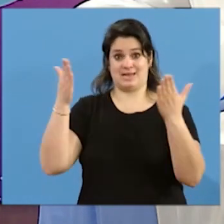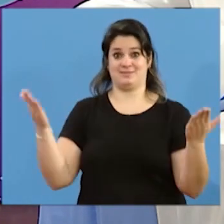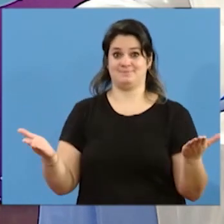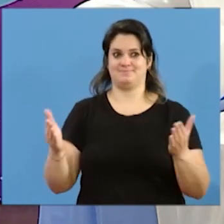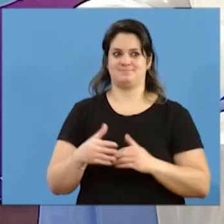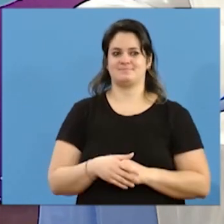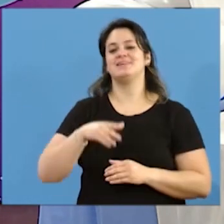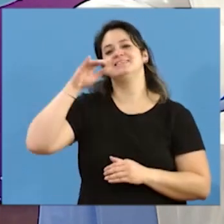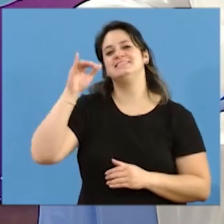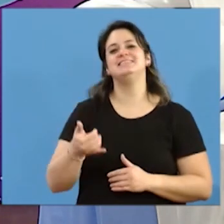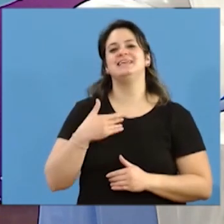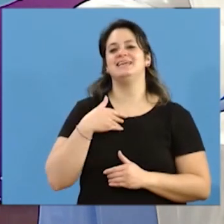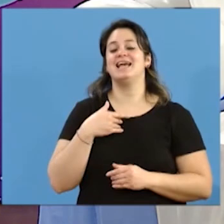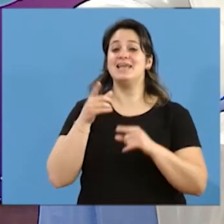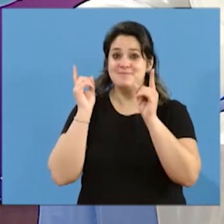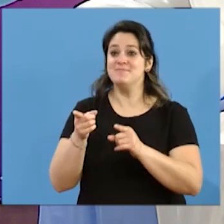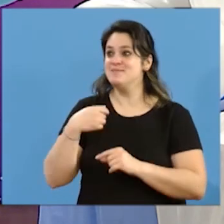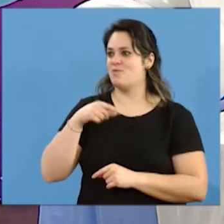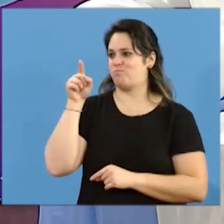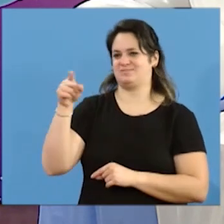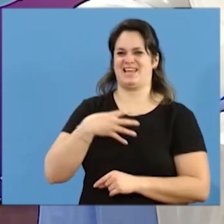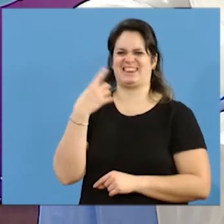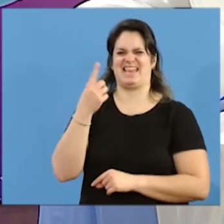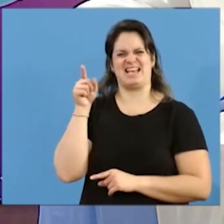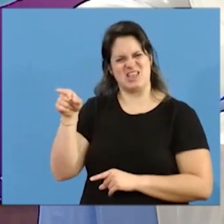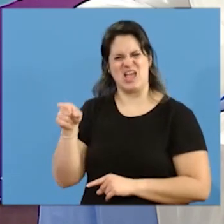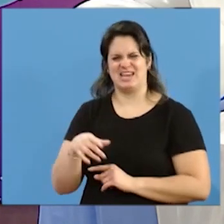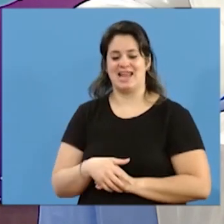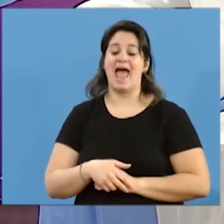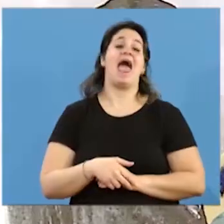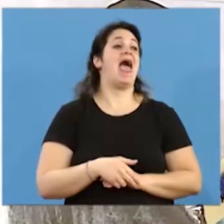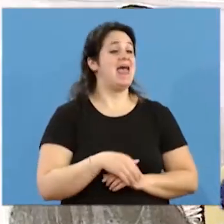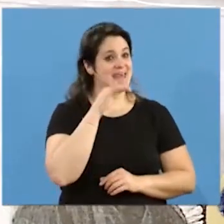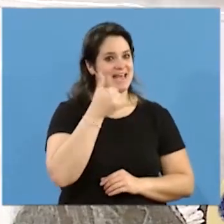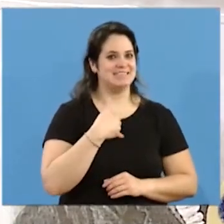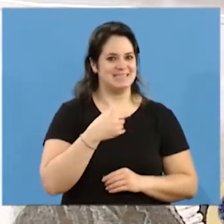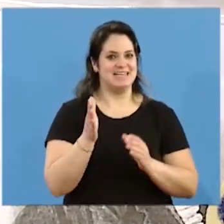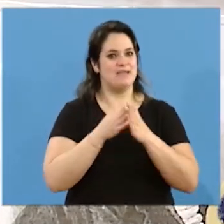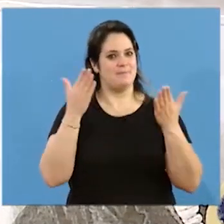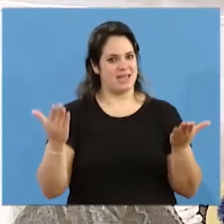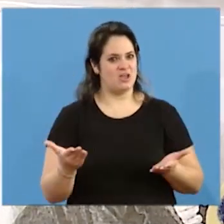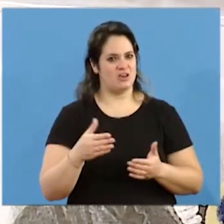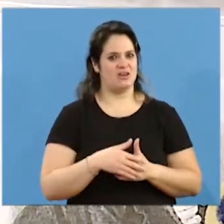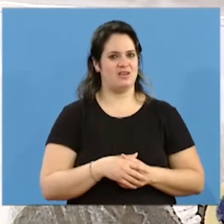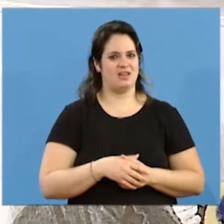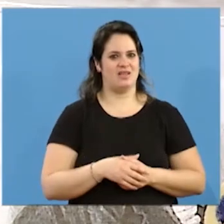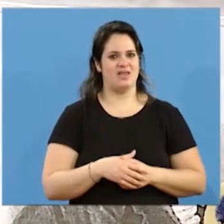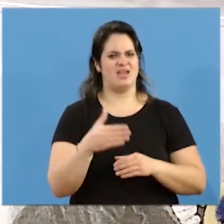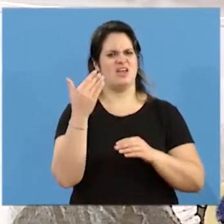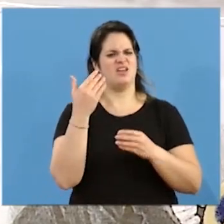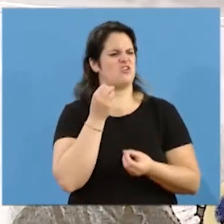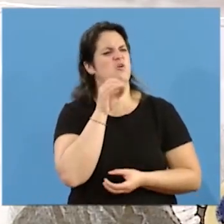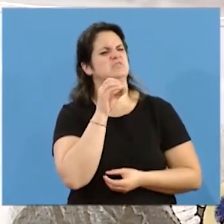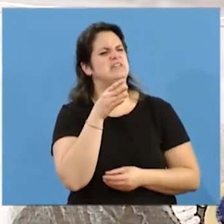periódico, sí, que él mismo dirigía. Ah, sí se llamaba el periódico.